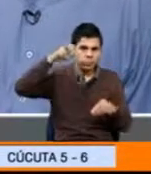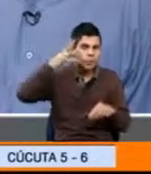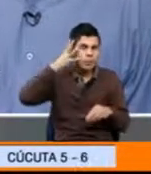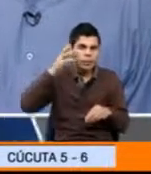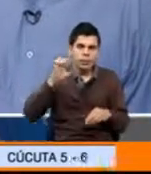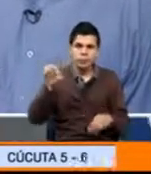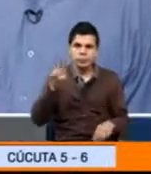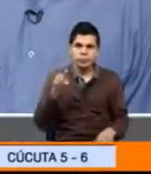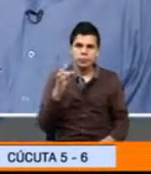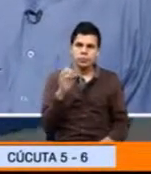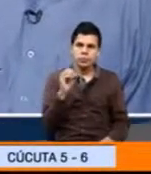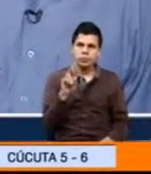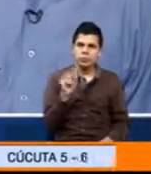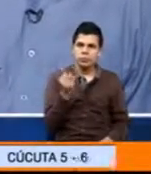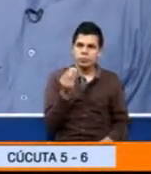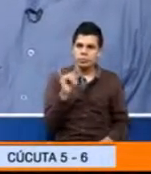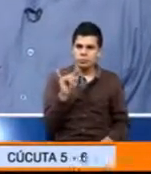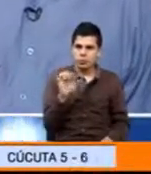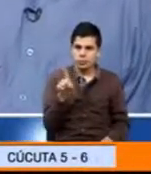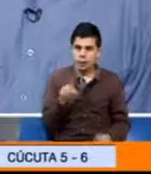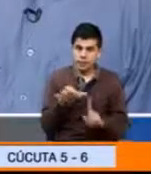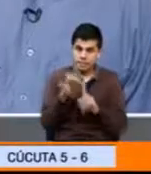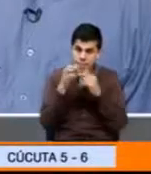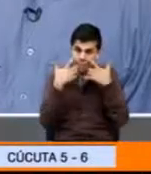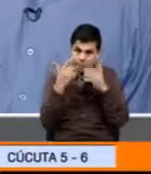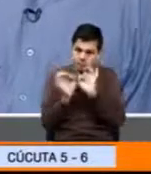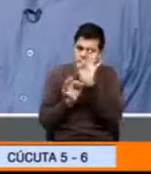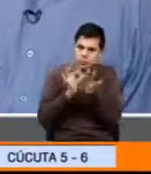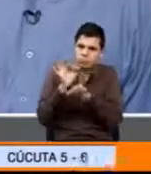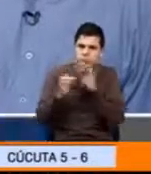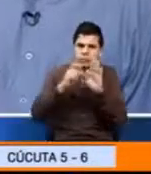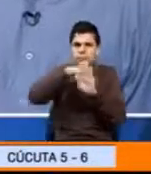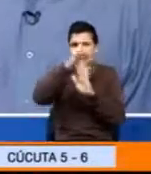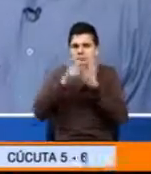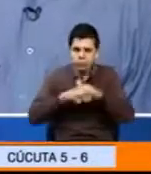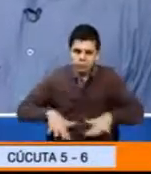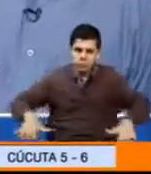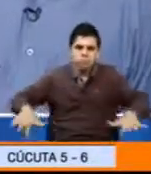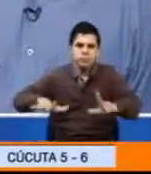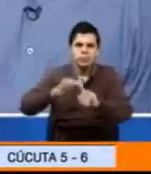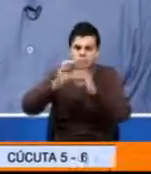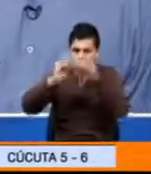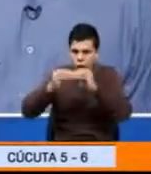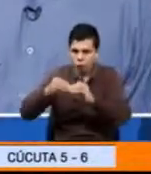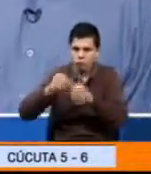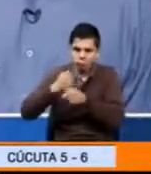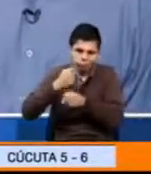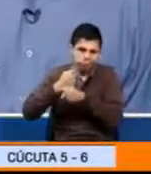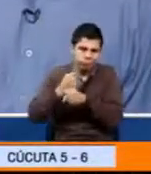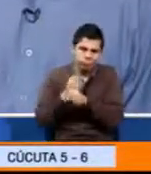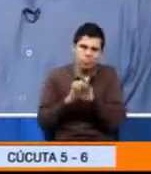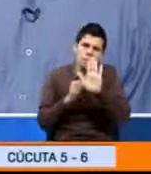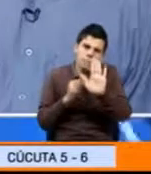Los Estoraques, que es un área especial con unas formaciones geológicas especiales, que hoy tenemos cerrado